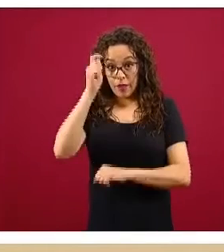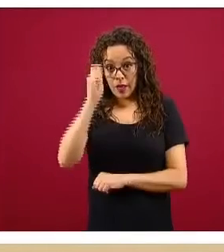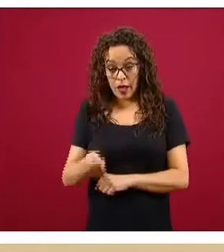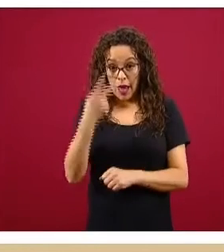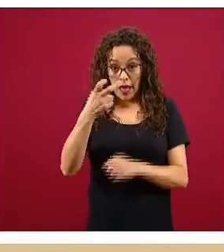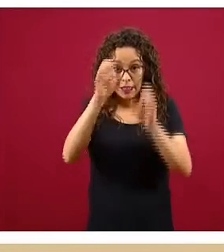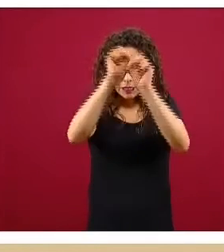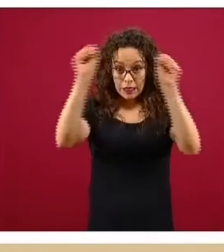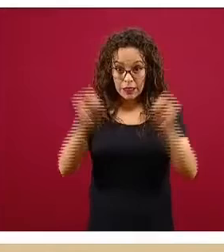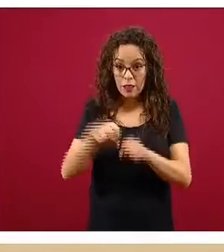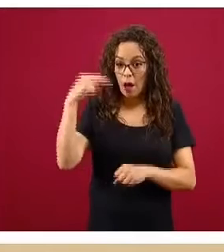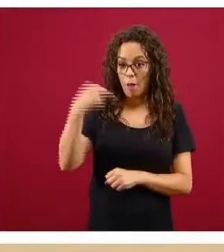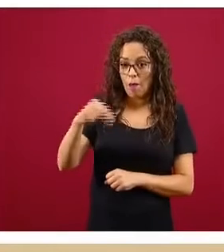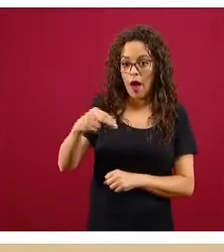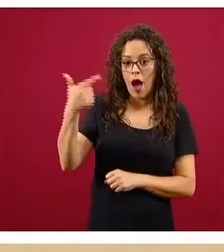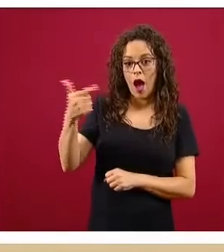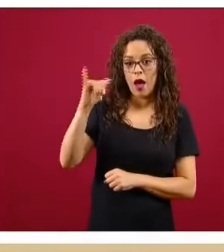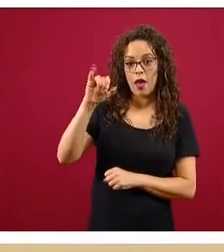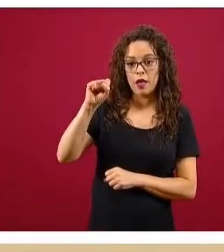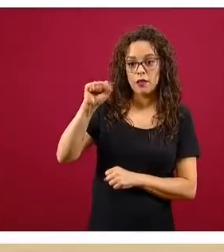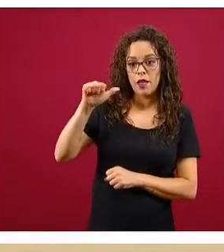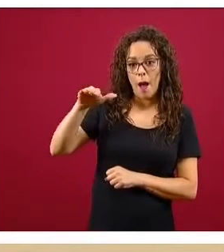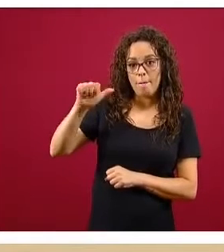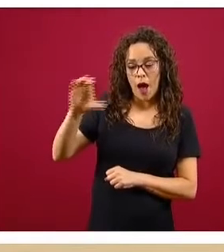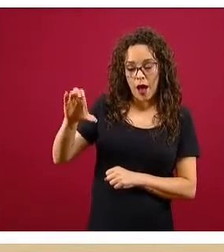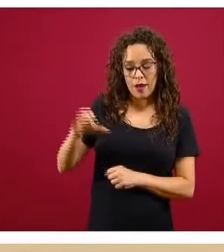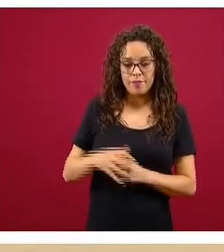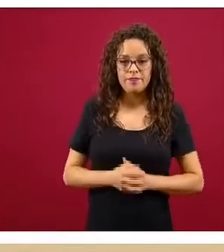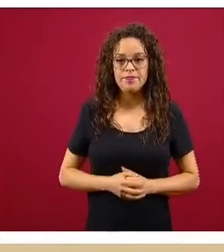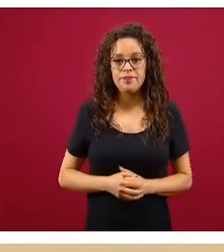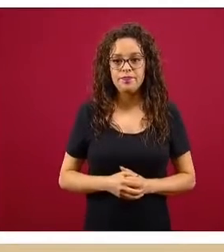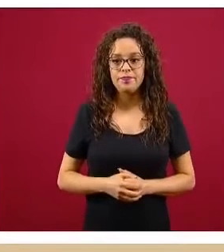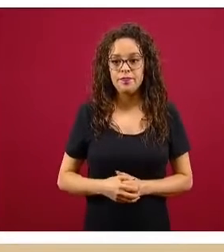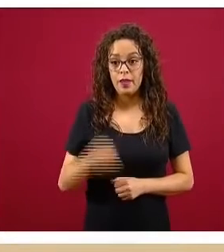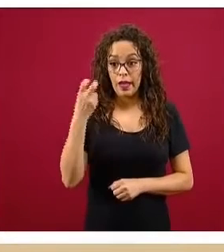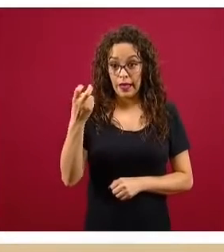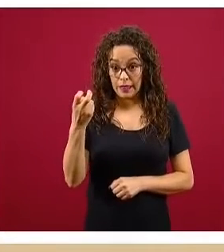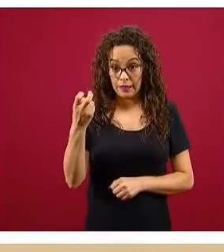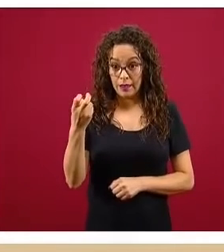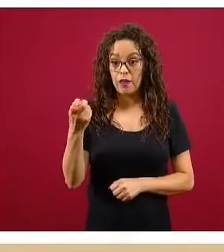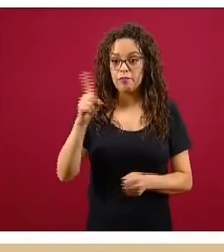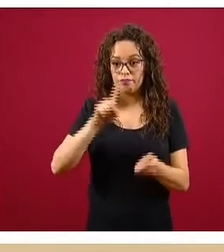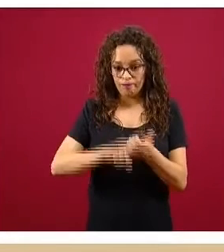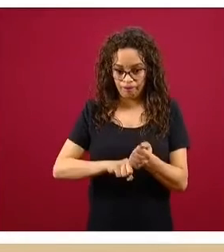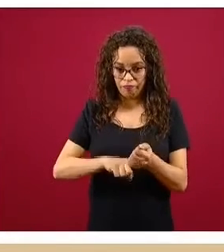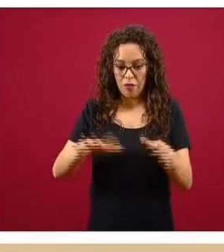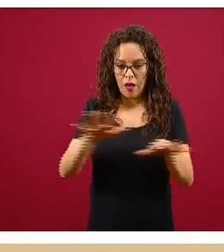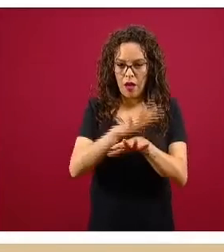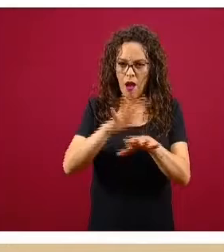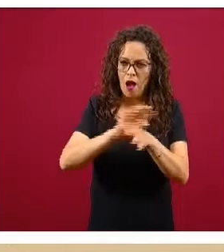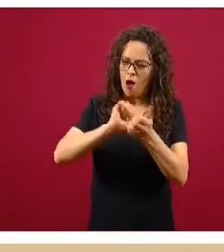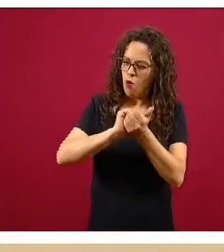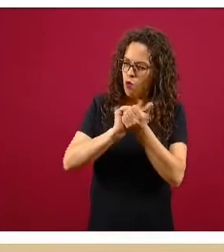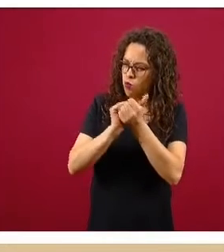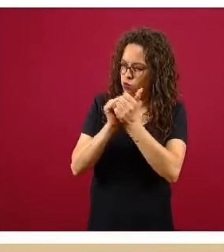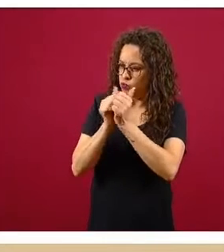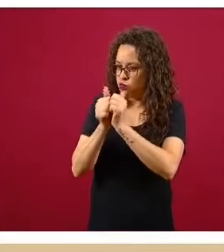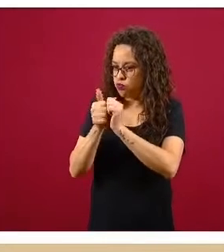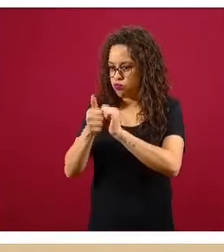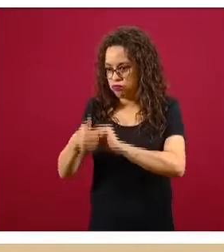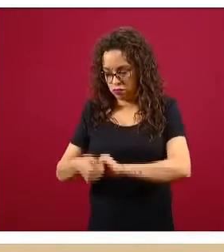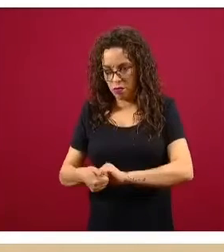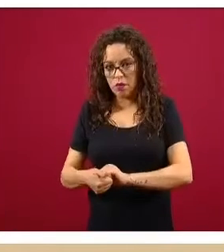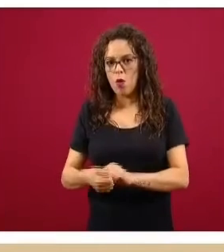agroalimentario, que también ha comentado el doctor López-Gatell. Prácticamente desde la transición, en una reunión, en múltiples reuniones